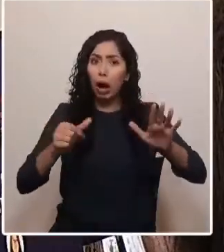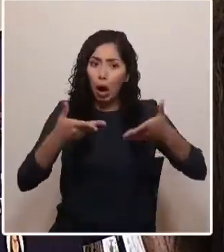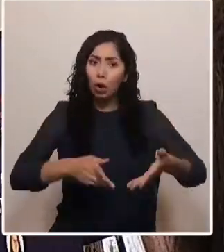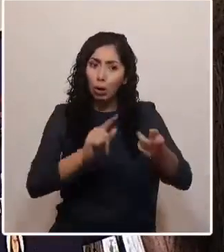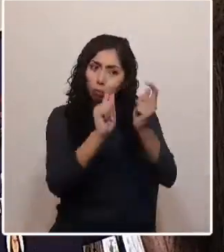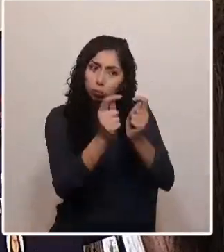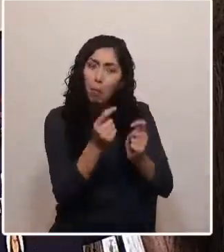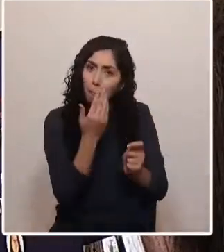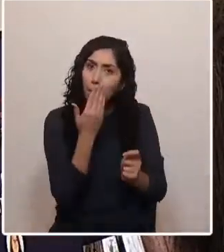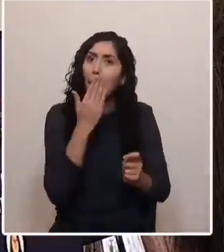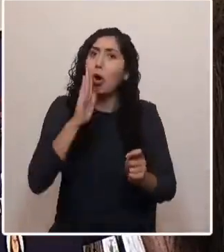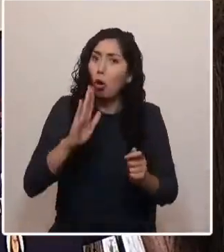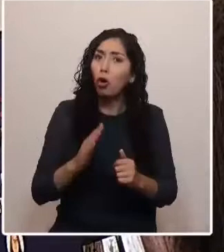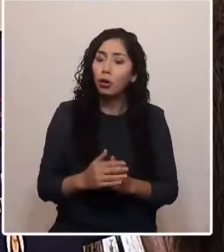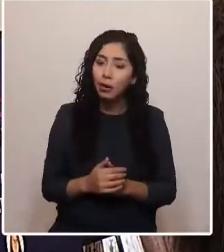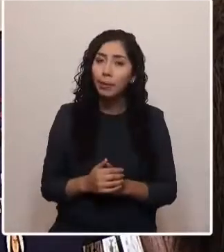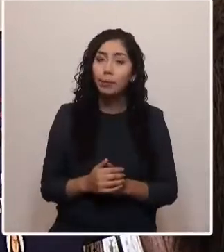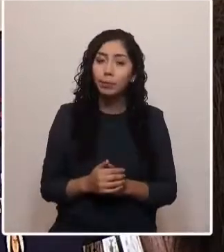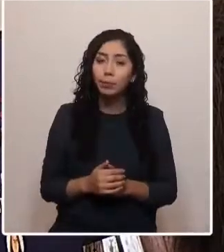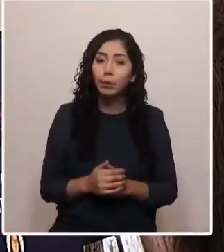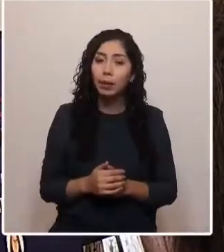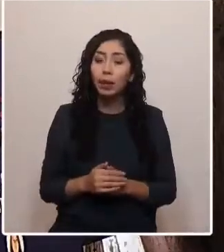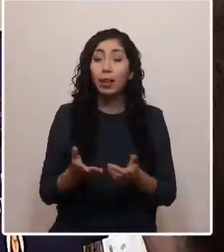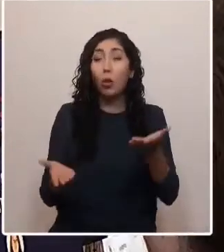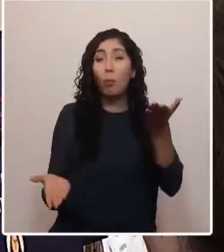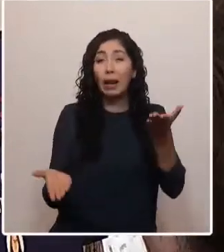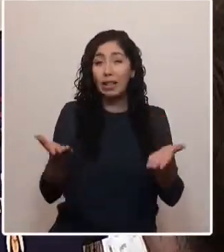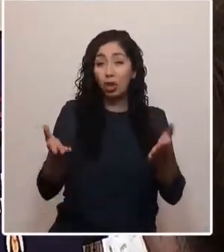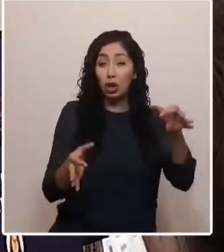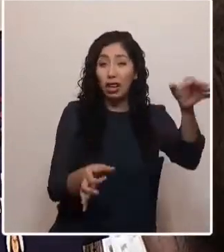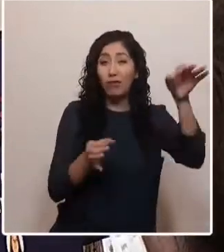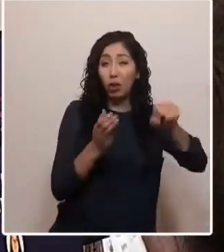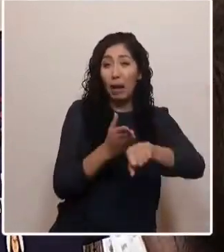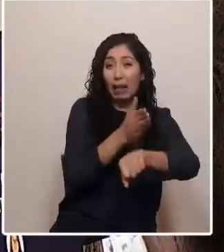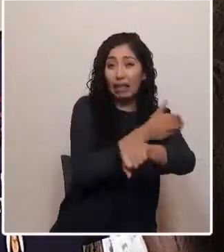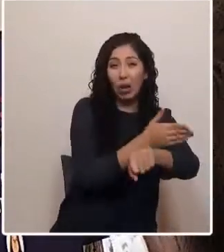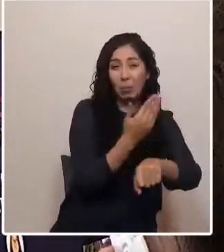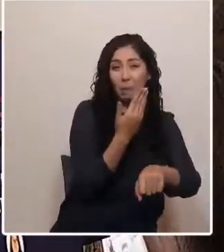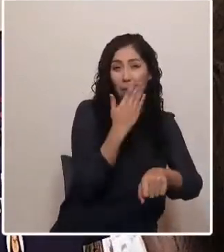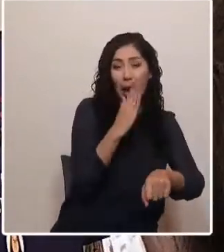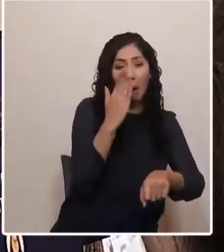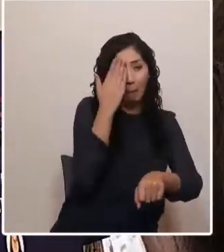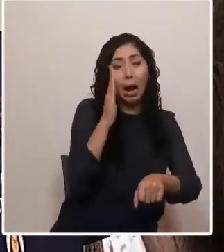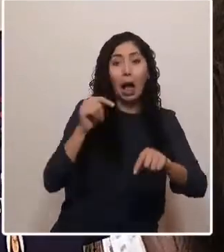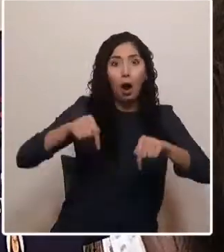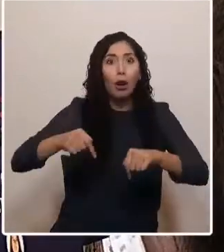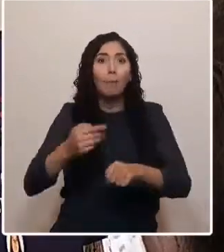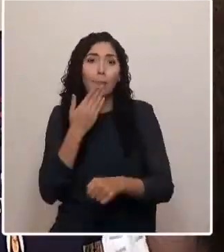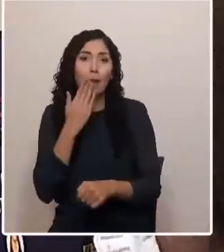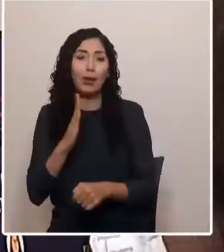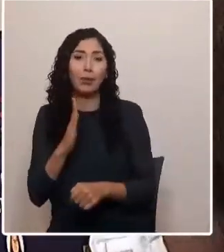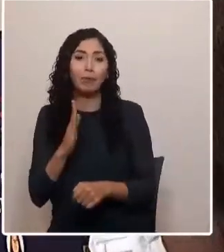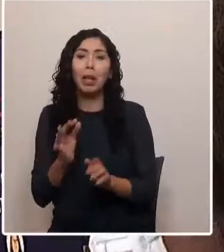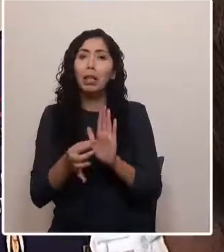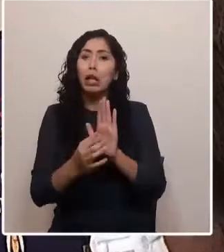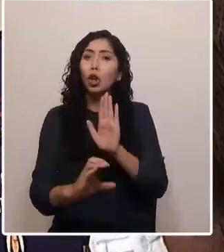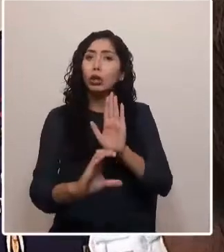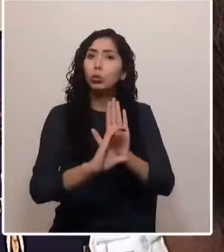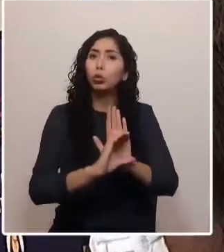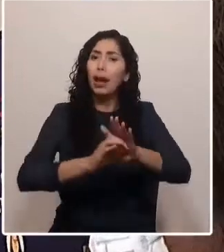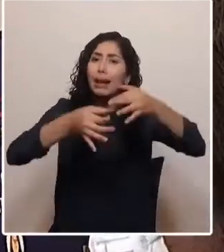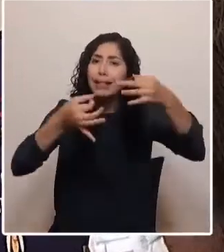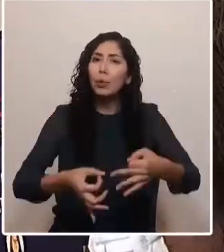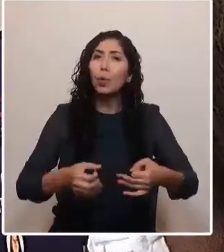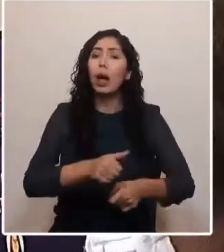sustantiva en relación a la presentada en el informe anterior, ya que ha sido corregida, estableciendo que la Constitución asegura a todas las